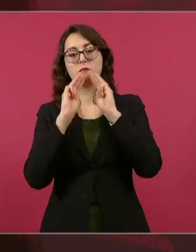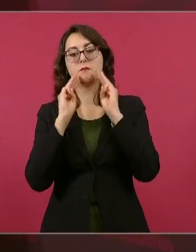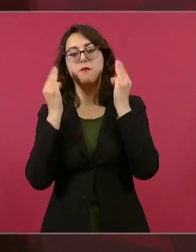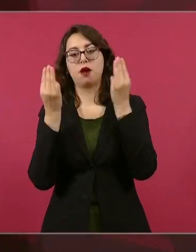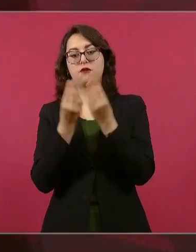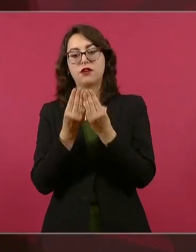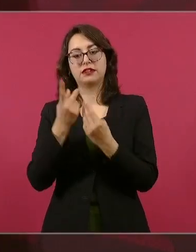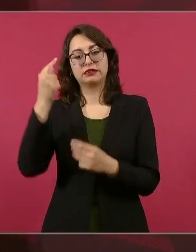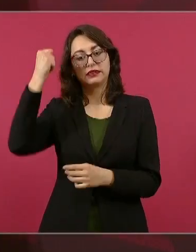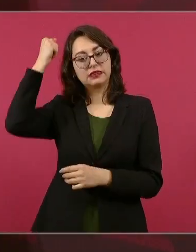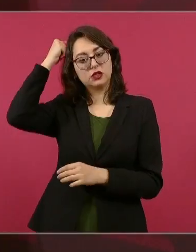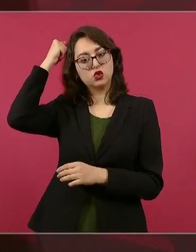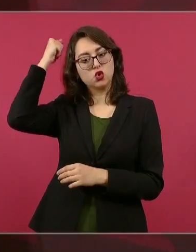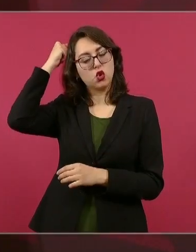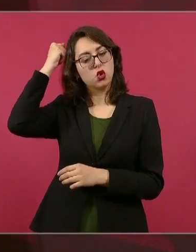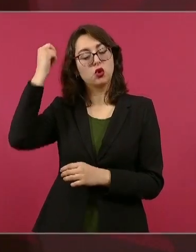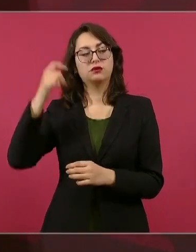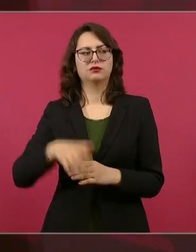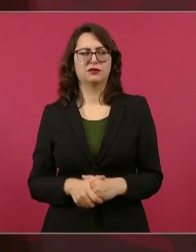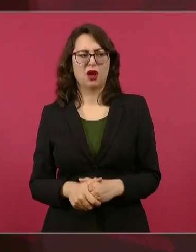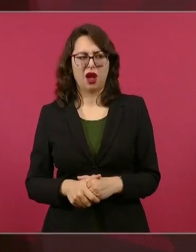Es casi lo mismo,